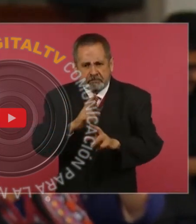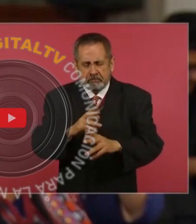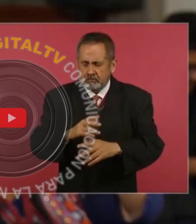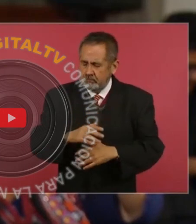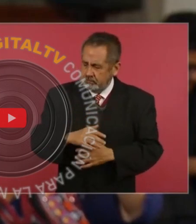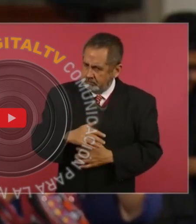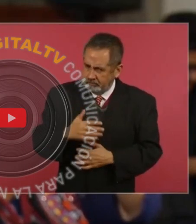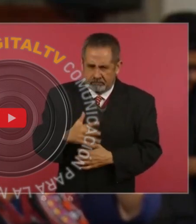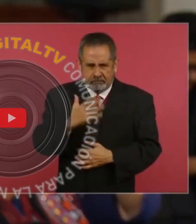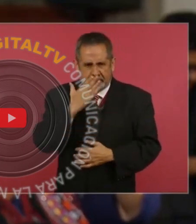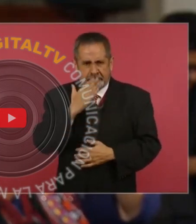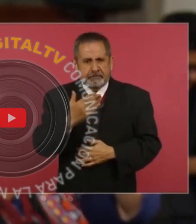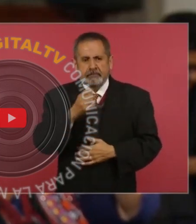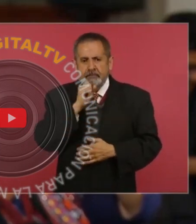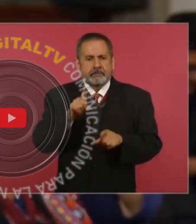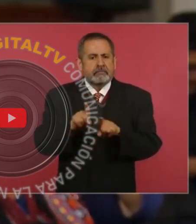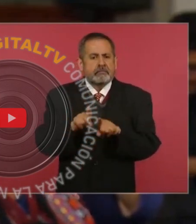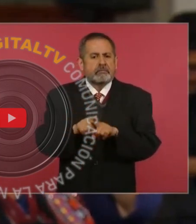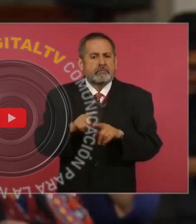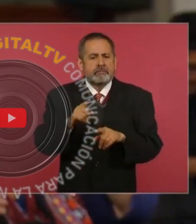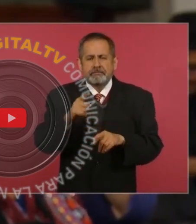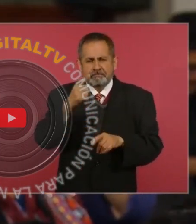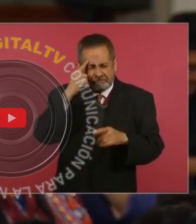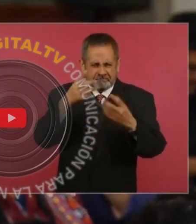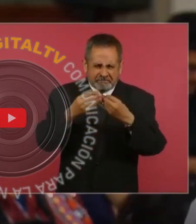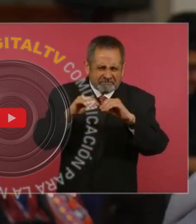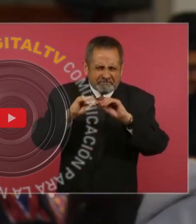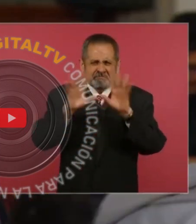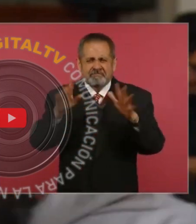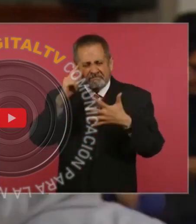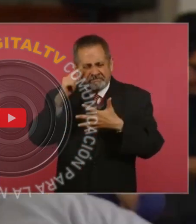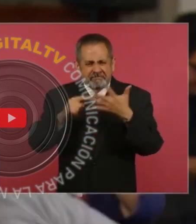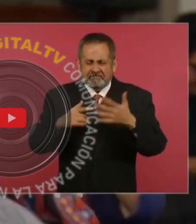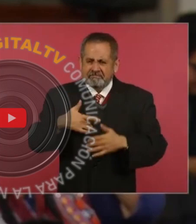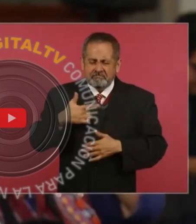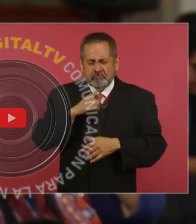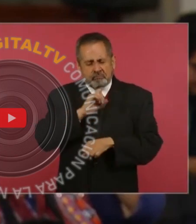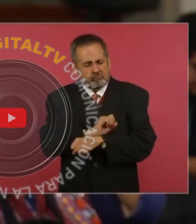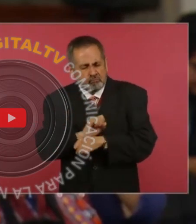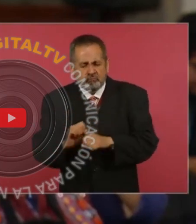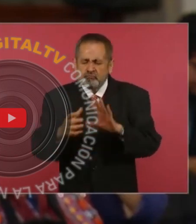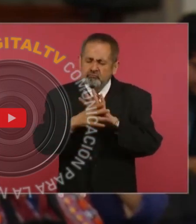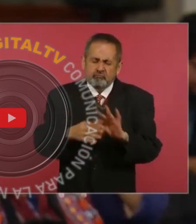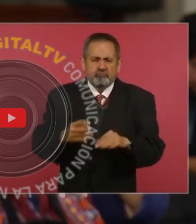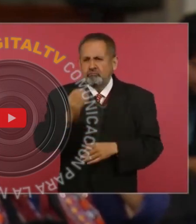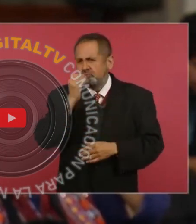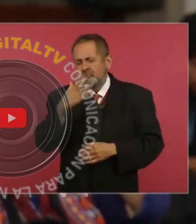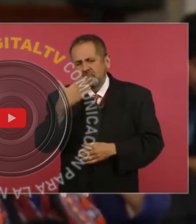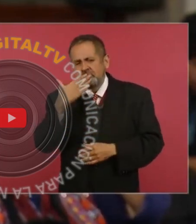preguntas y que además con mucha claridad, con mucha sencillez, con una